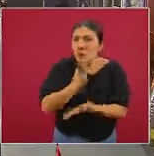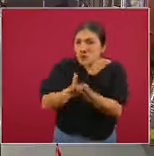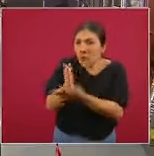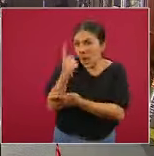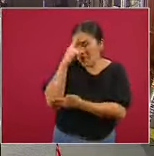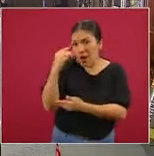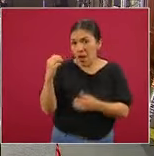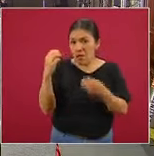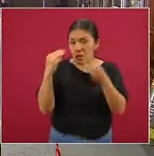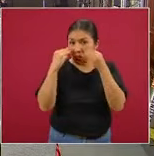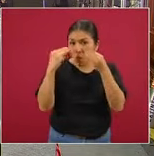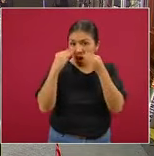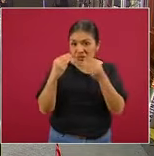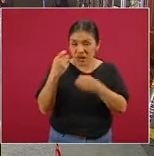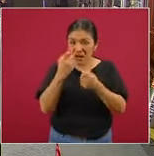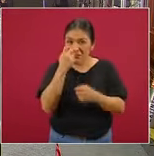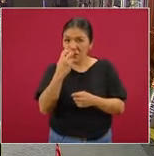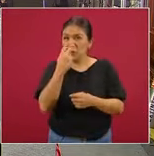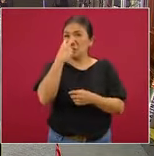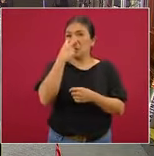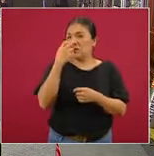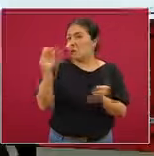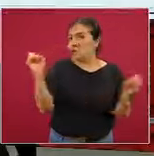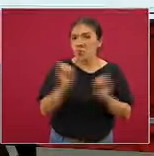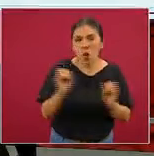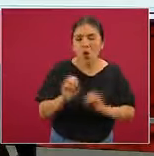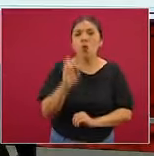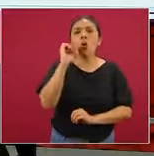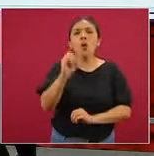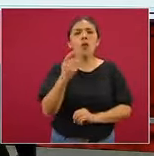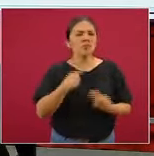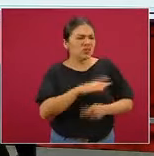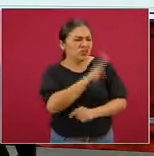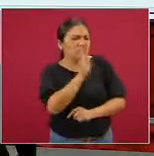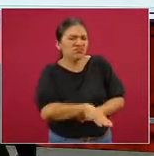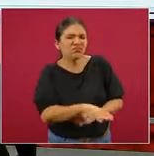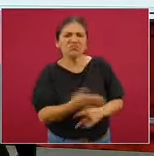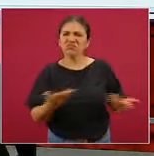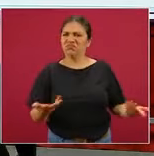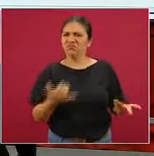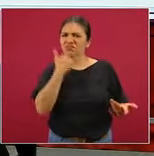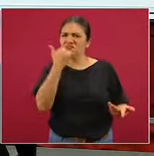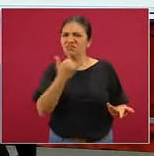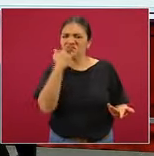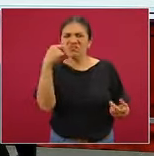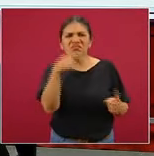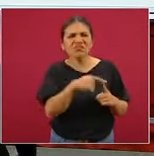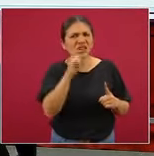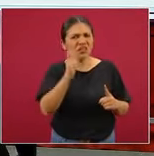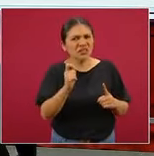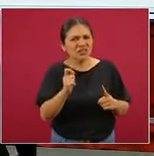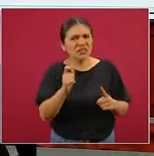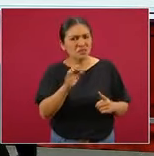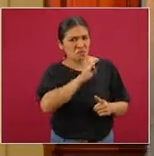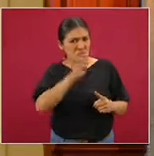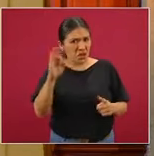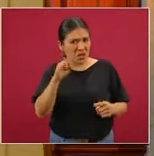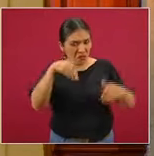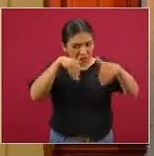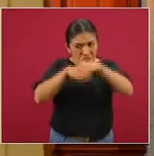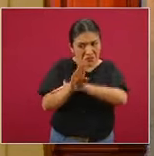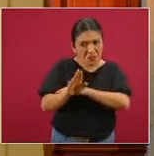a una toma de muestra o una defunción que a lo mejor inclusive ni siquiera tuvo acceso en un